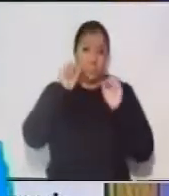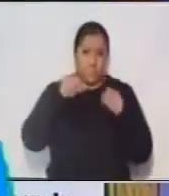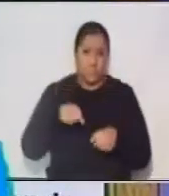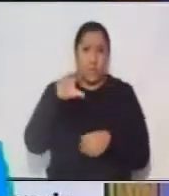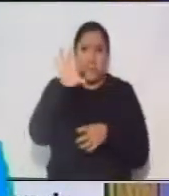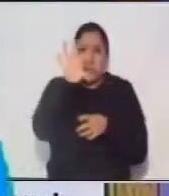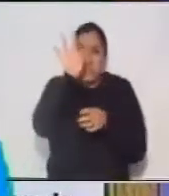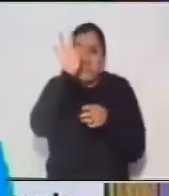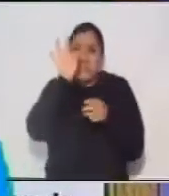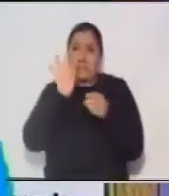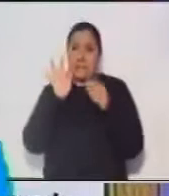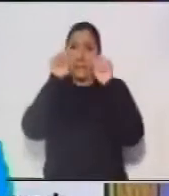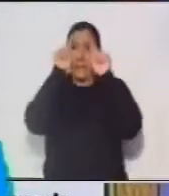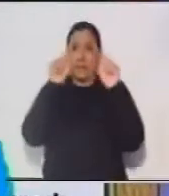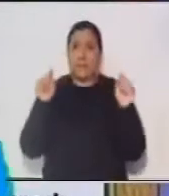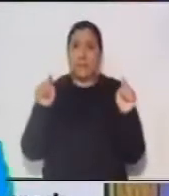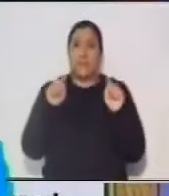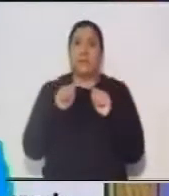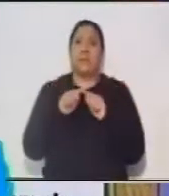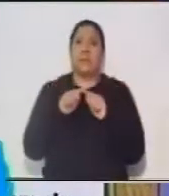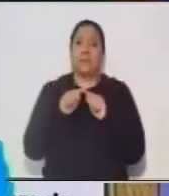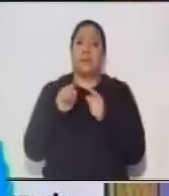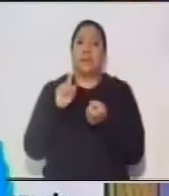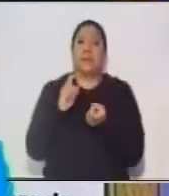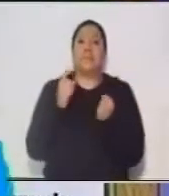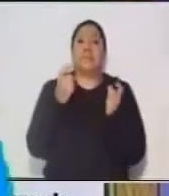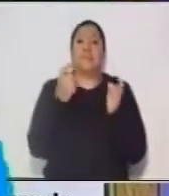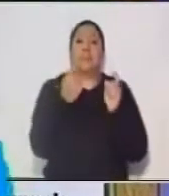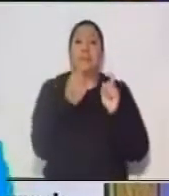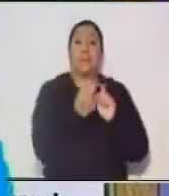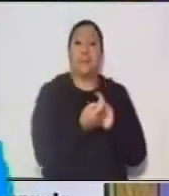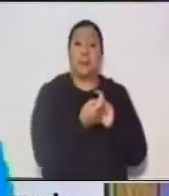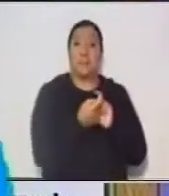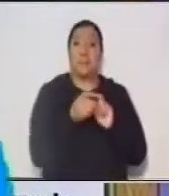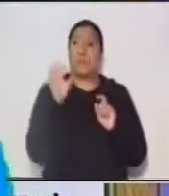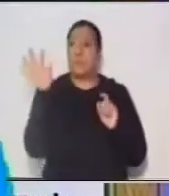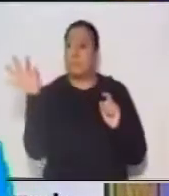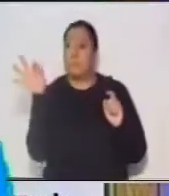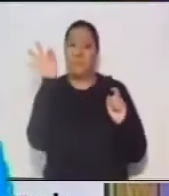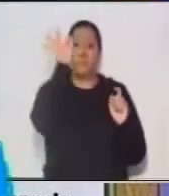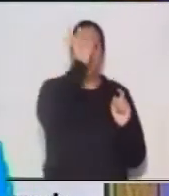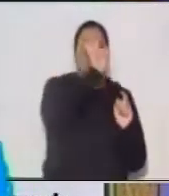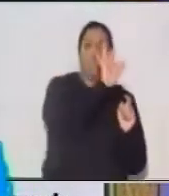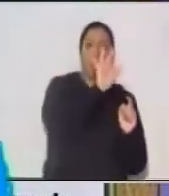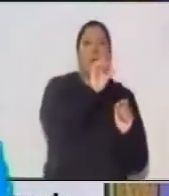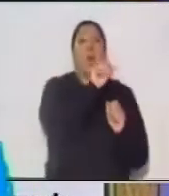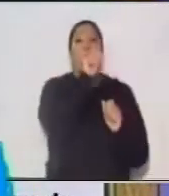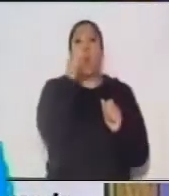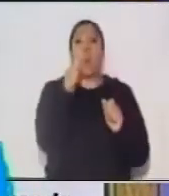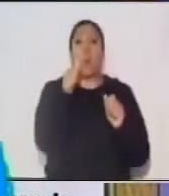triángulo, y lo trasladas a esta otra